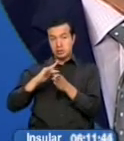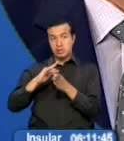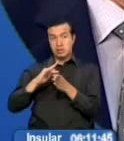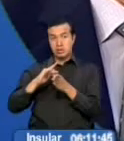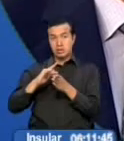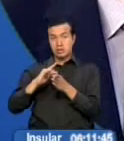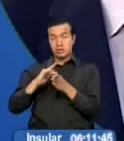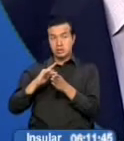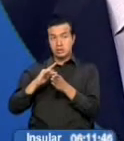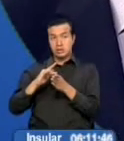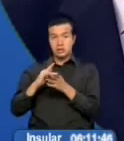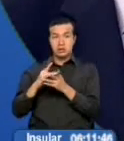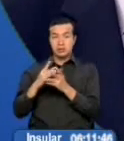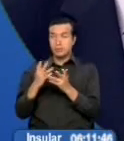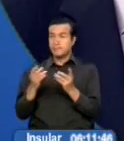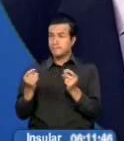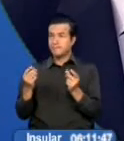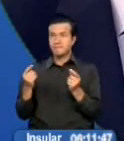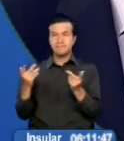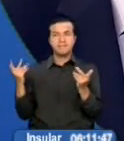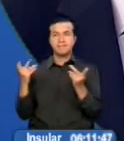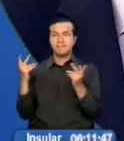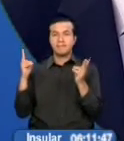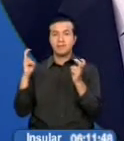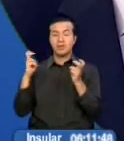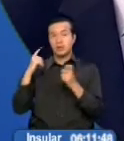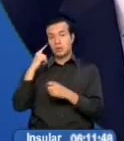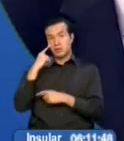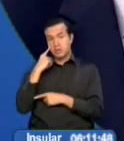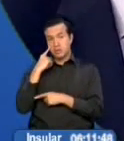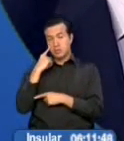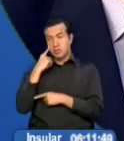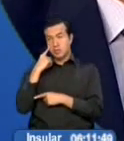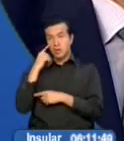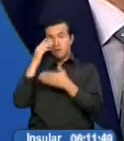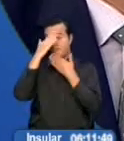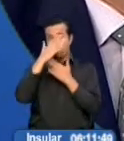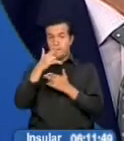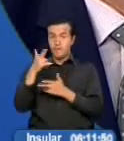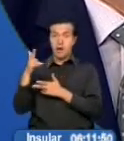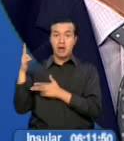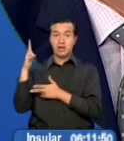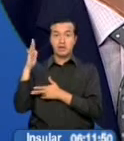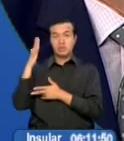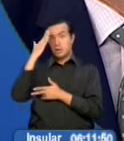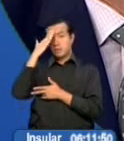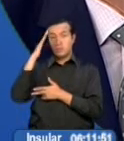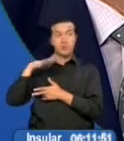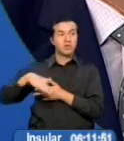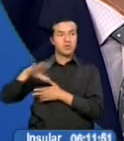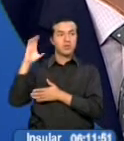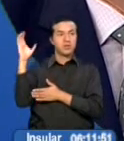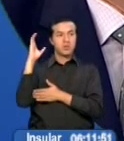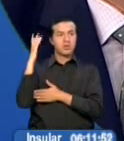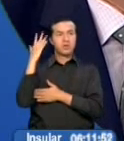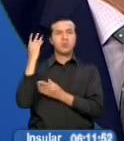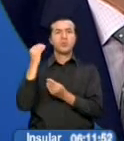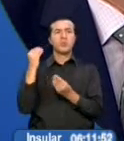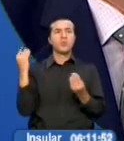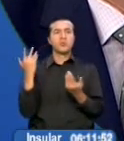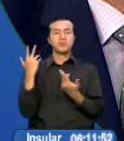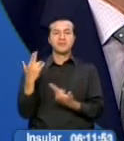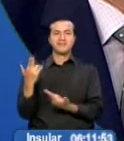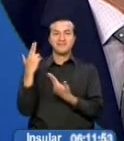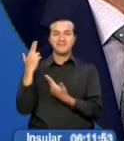deterioro de el mando de las FARC. Y obviamente sabemos que en Colombia pues hay muchas